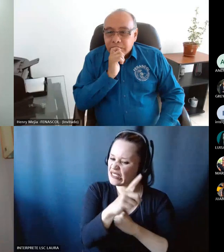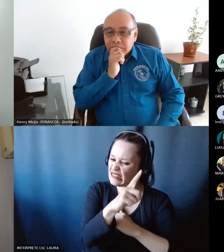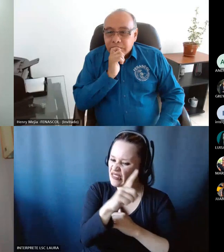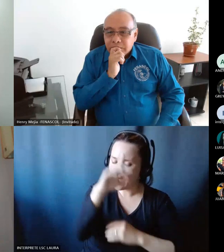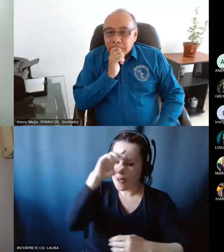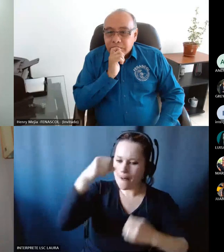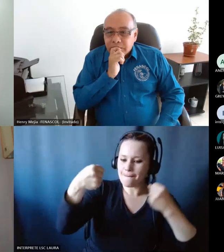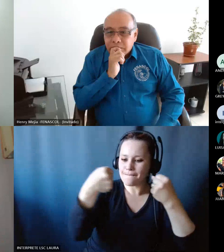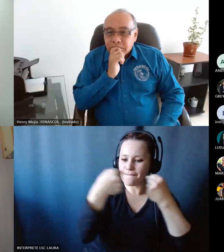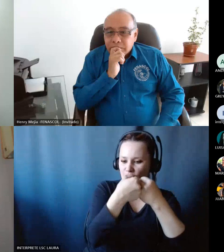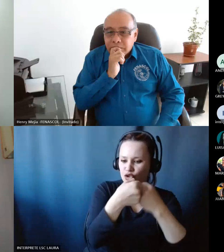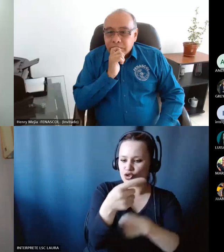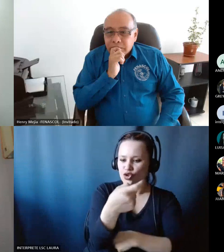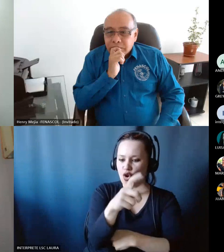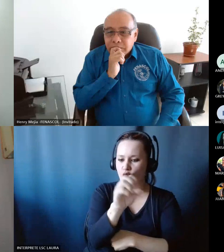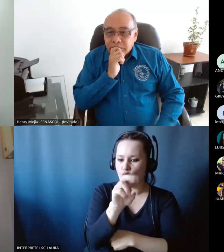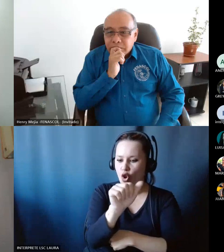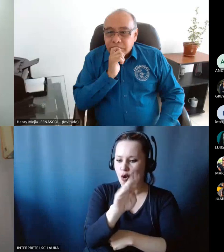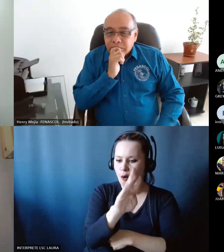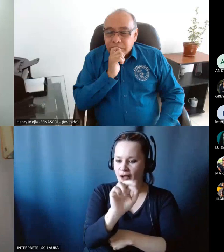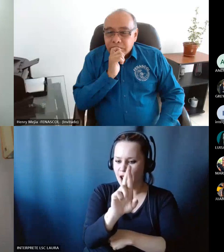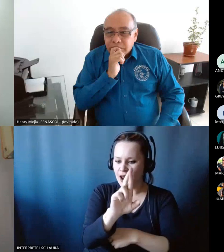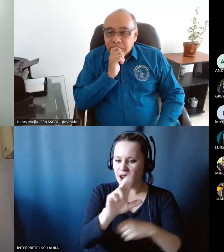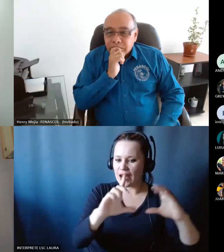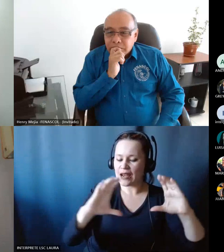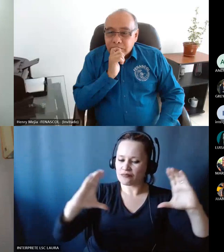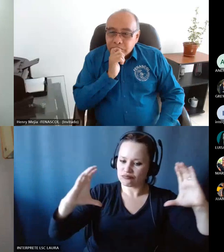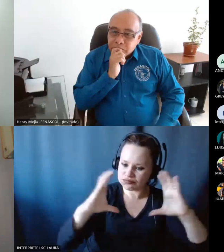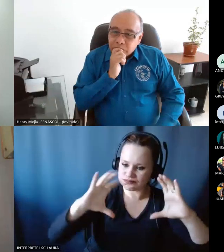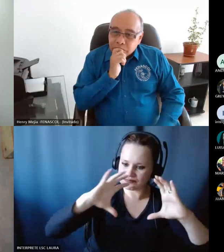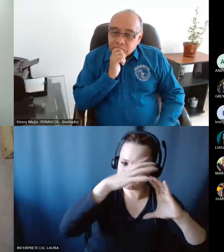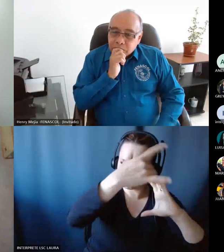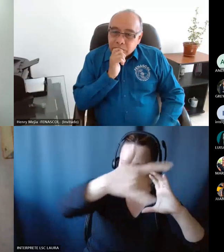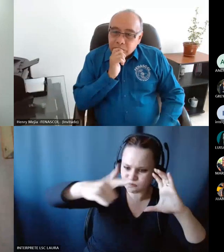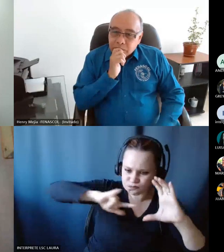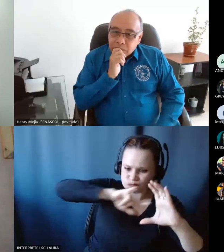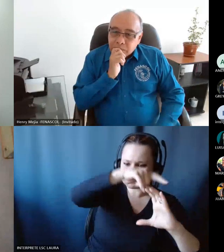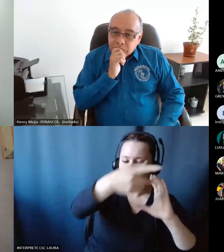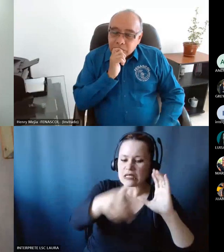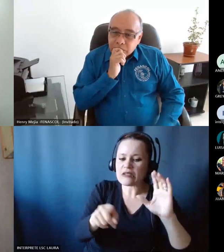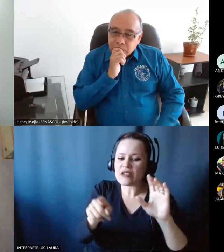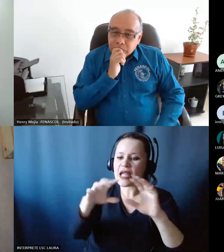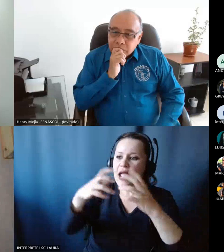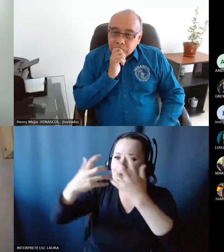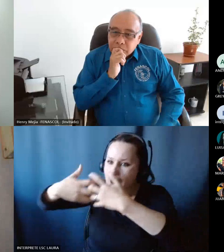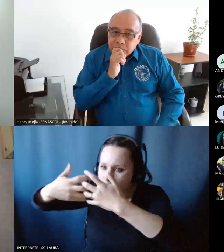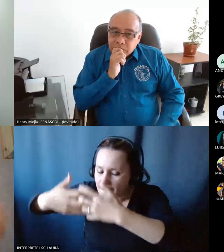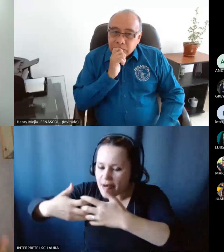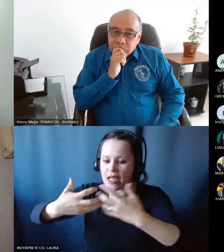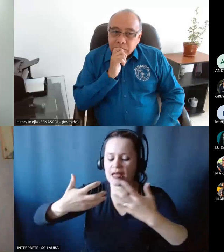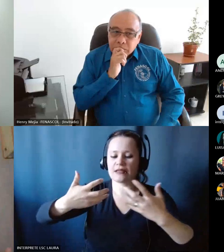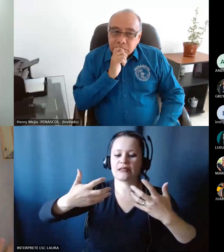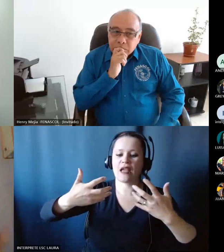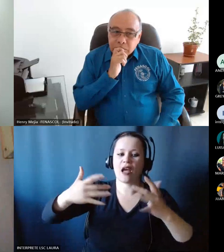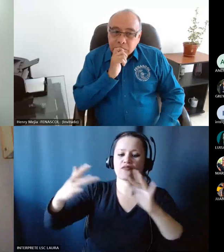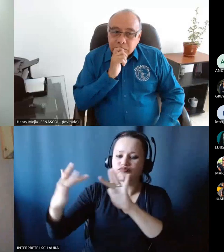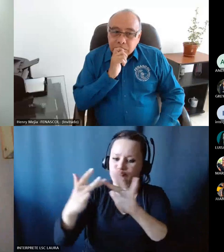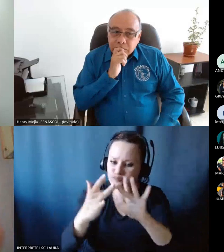Unidas que busca convencer a las empresas con el apoyo de los medios de comunicación con el apoyo de